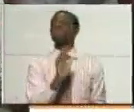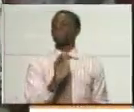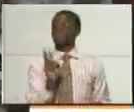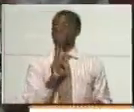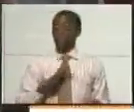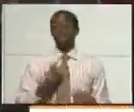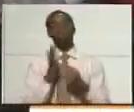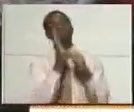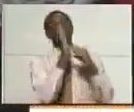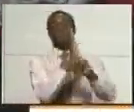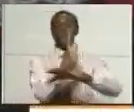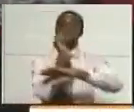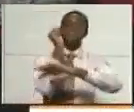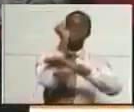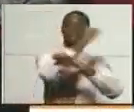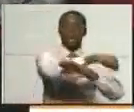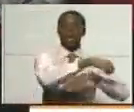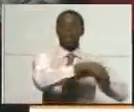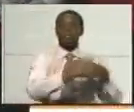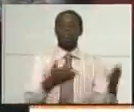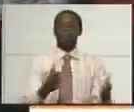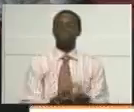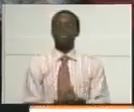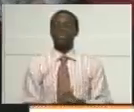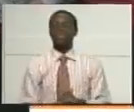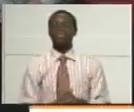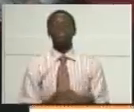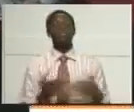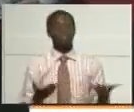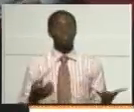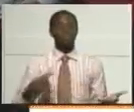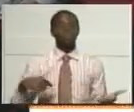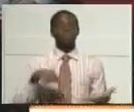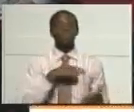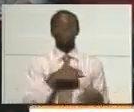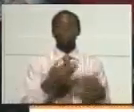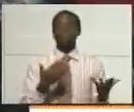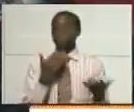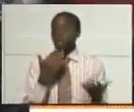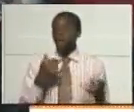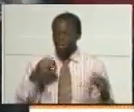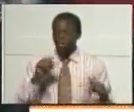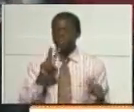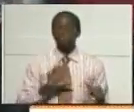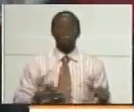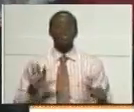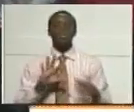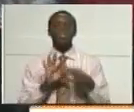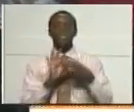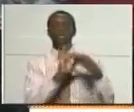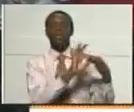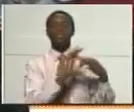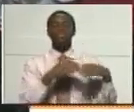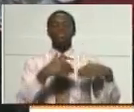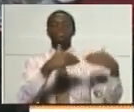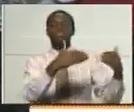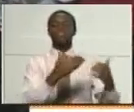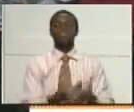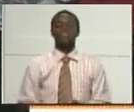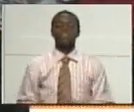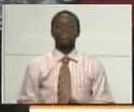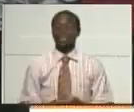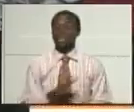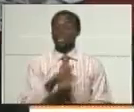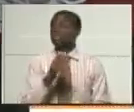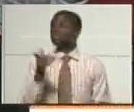que vamos a seguir uniendo a más sectores del pueblo venezolano, mucho más sectores, Diosdado. ¿Qué me cuenta